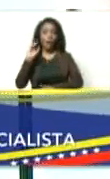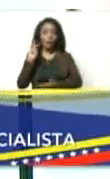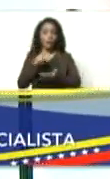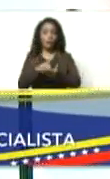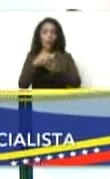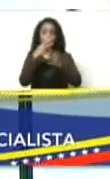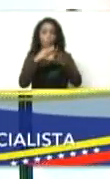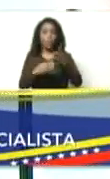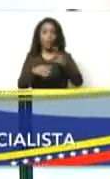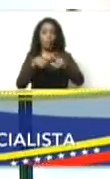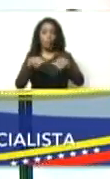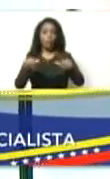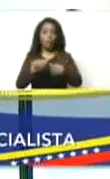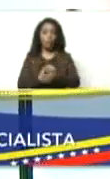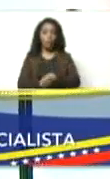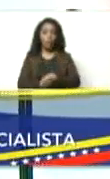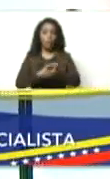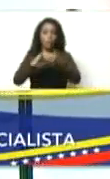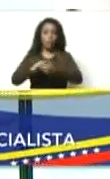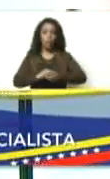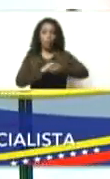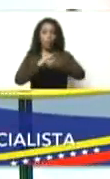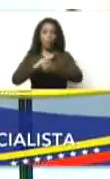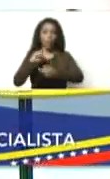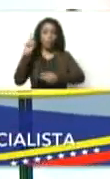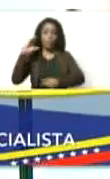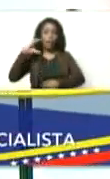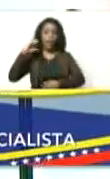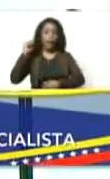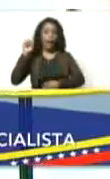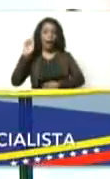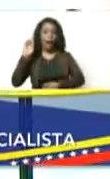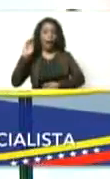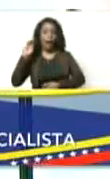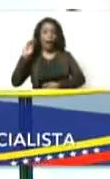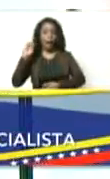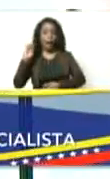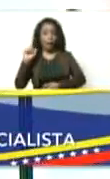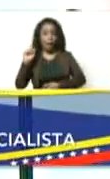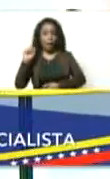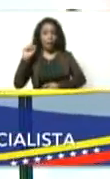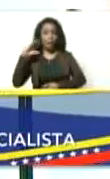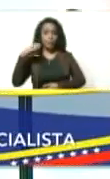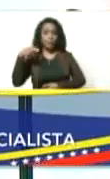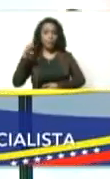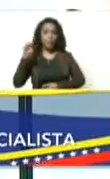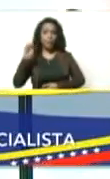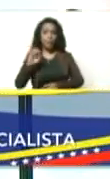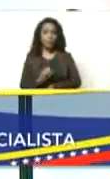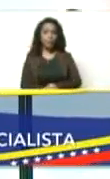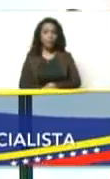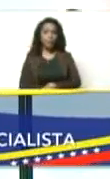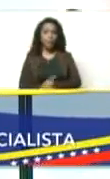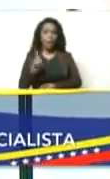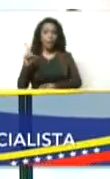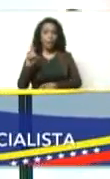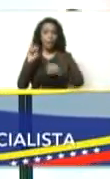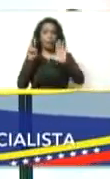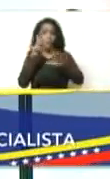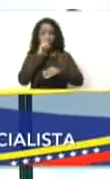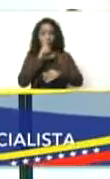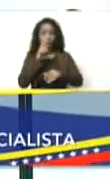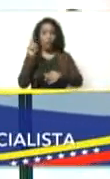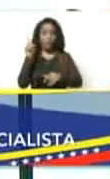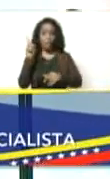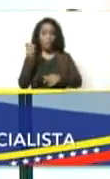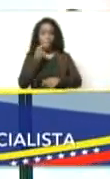tierra trujillana, de Carache, Mesa Arriba. Es una belleza, desde hace 7 años,